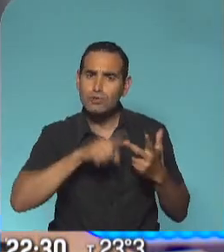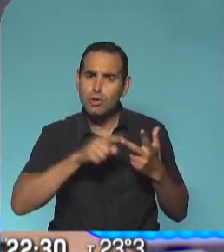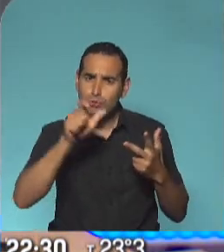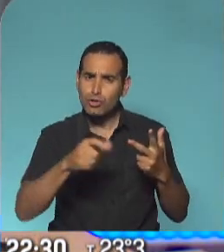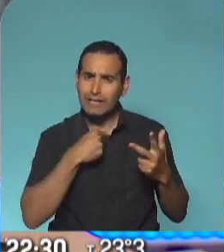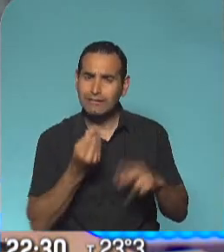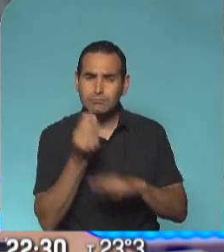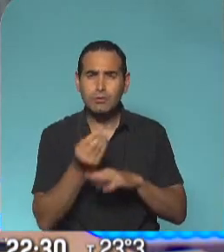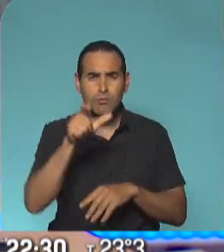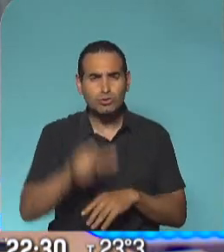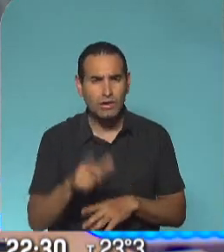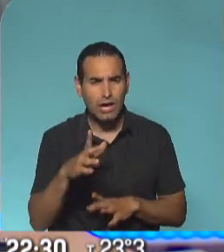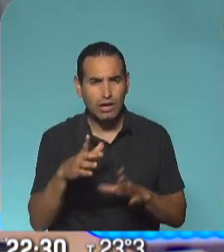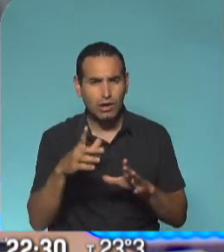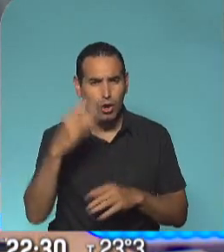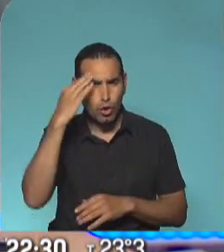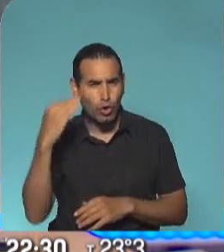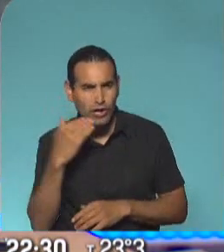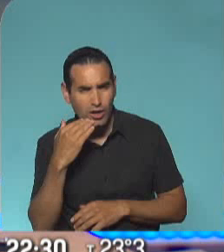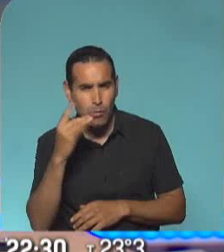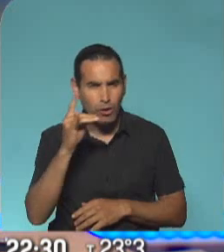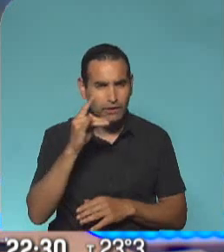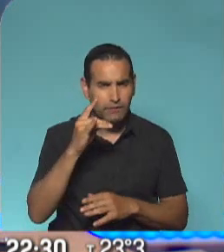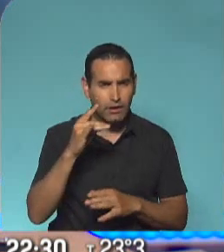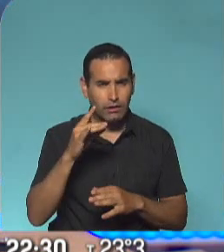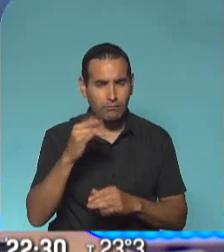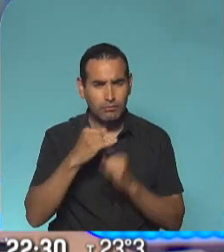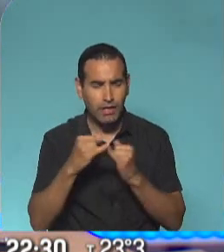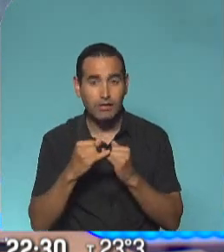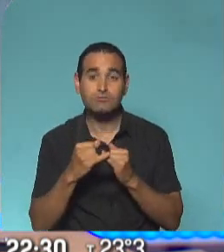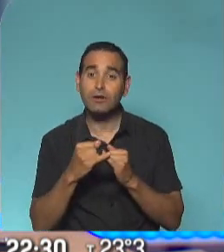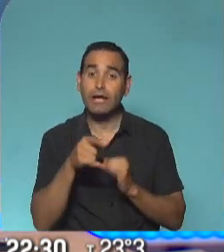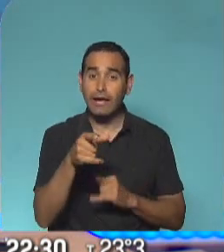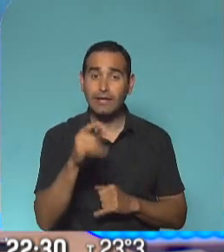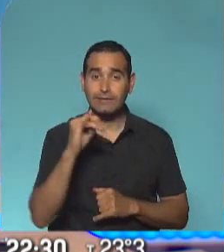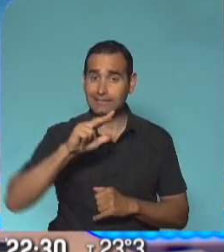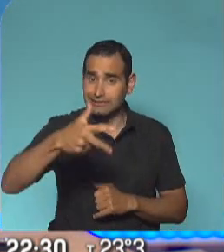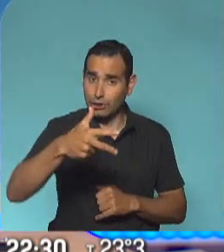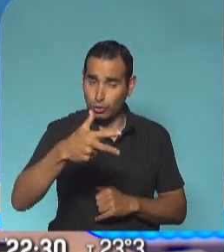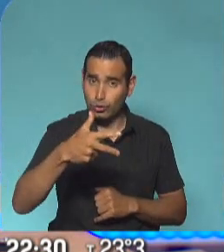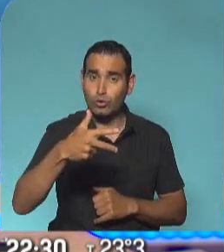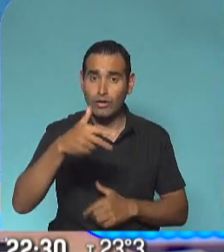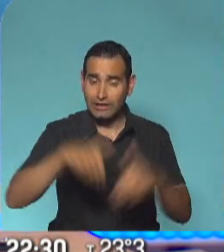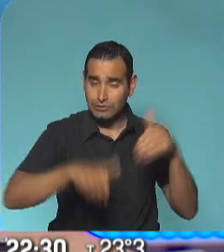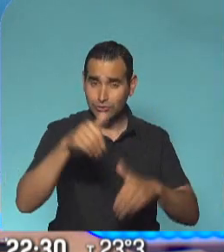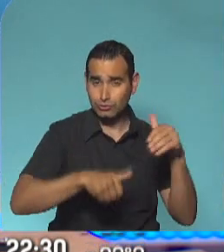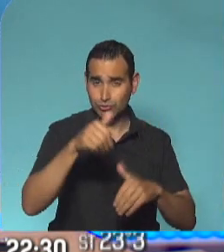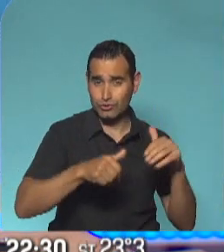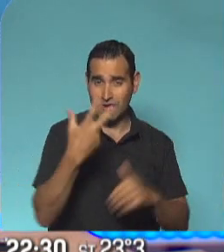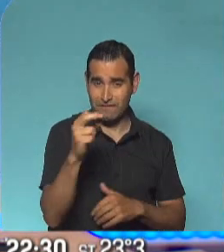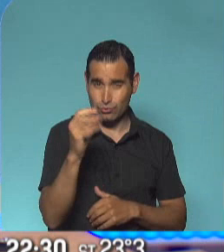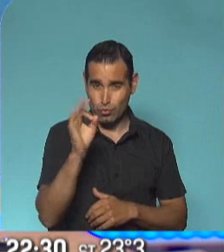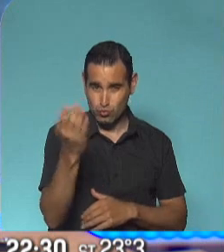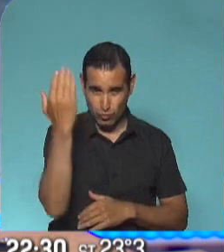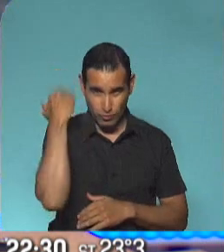un coreano boliviano, Chi Hyun-chung, que obtuvo el tercer puesto en las elecciones del 20 de